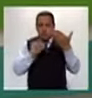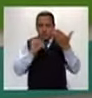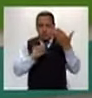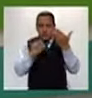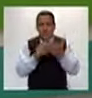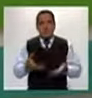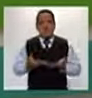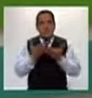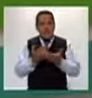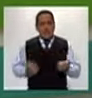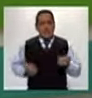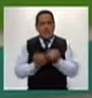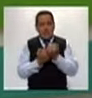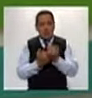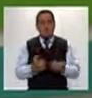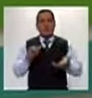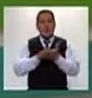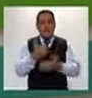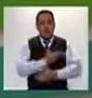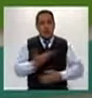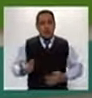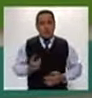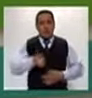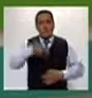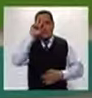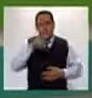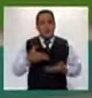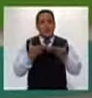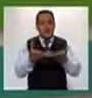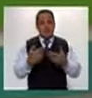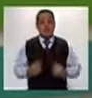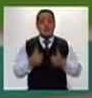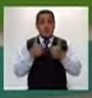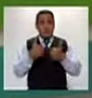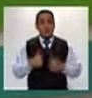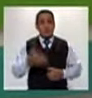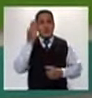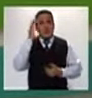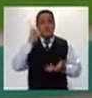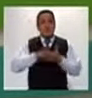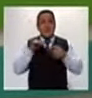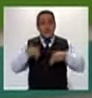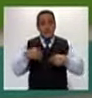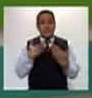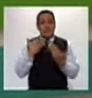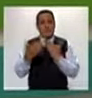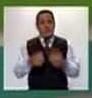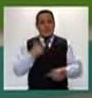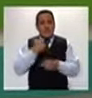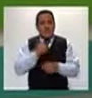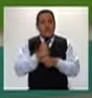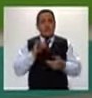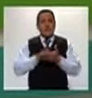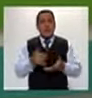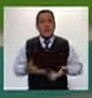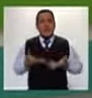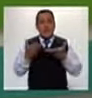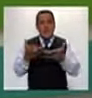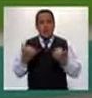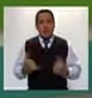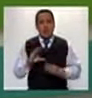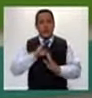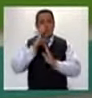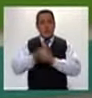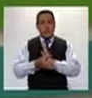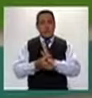recibir el apoyo de parte del estado peruano en realidad es bueno notar que este tipo de trabajo que está implementando con